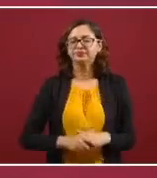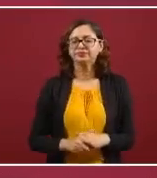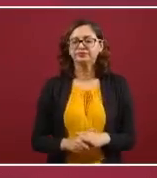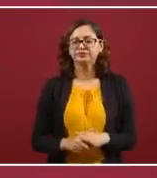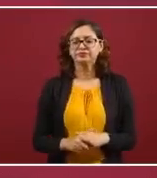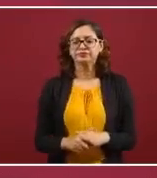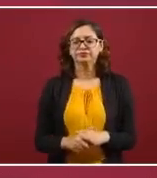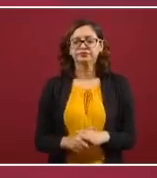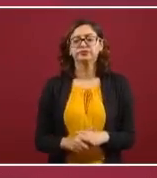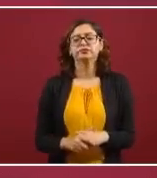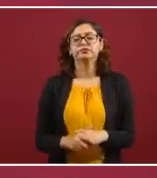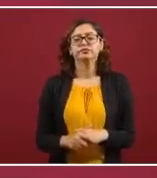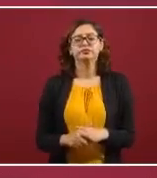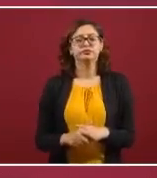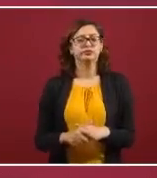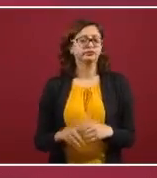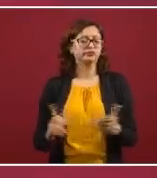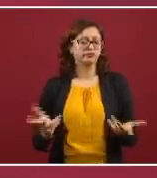Es un programa para